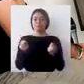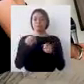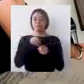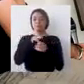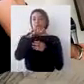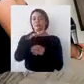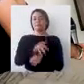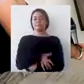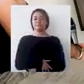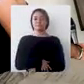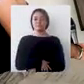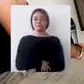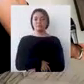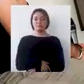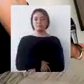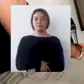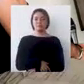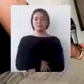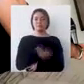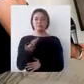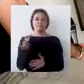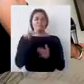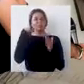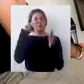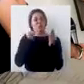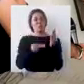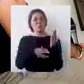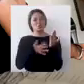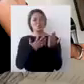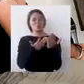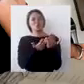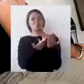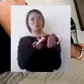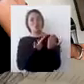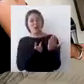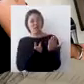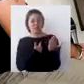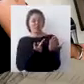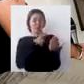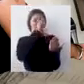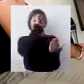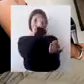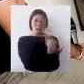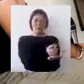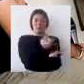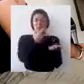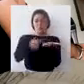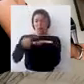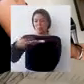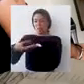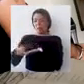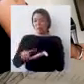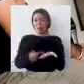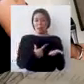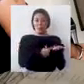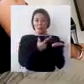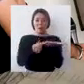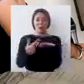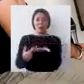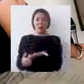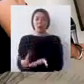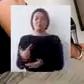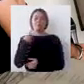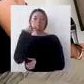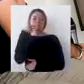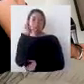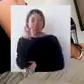tengo dos, en donde pues nos cuentan su visión sobre Pereira, sobre algunos viajes que se han